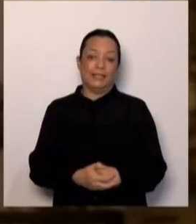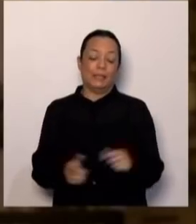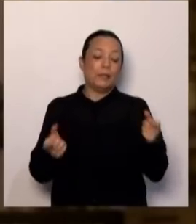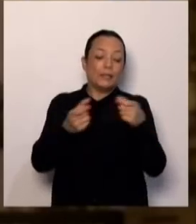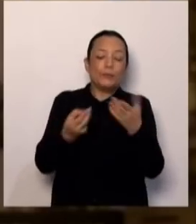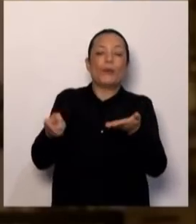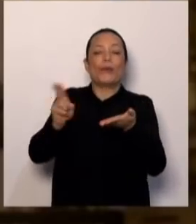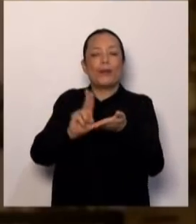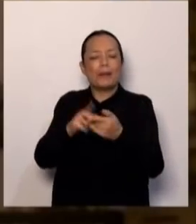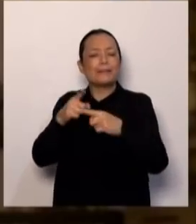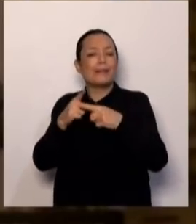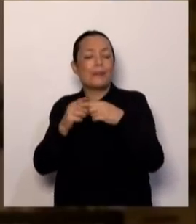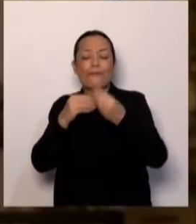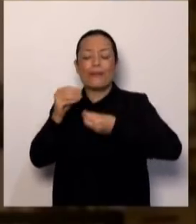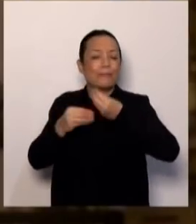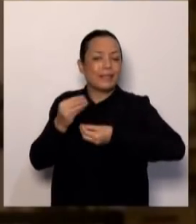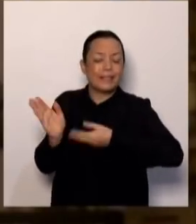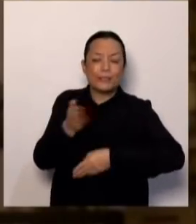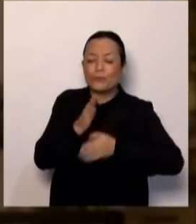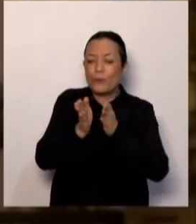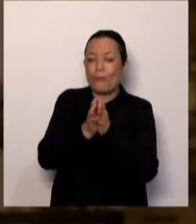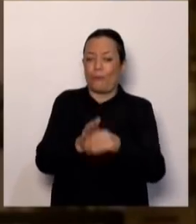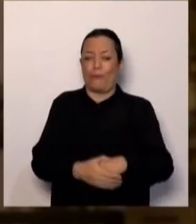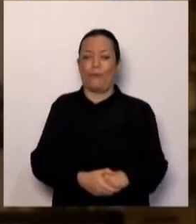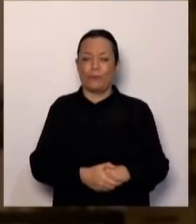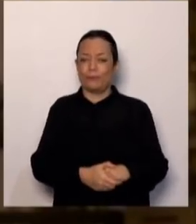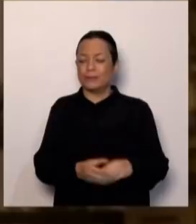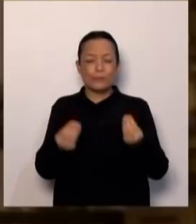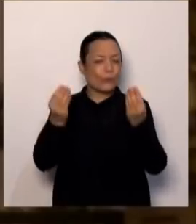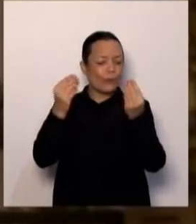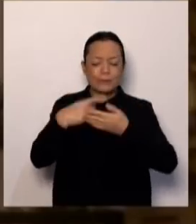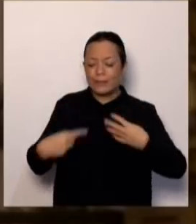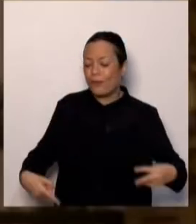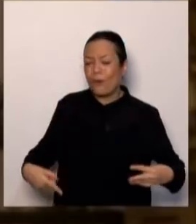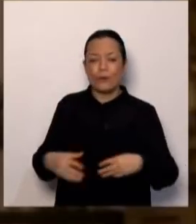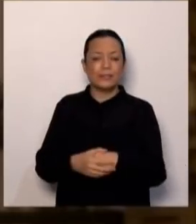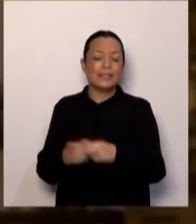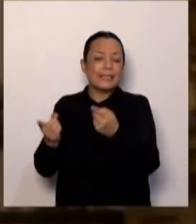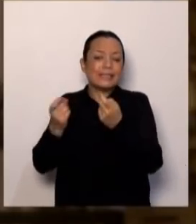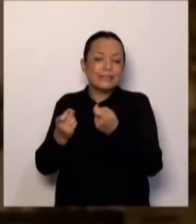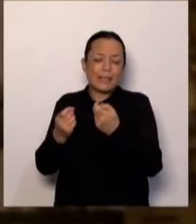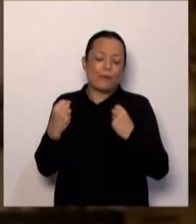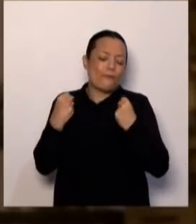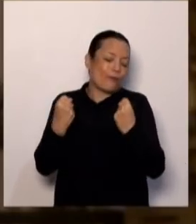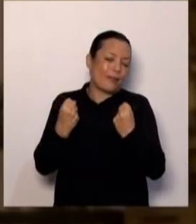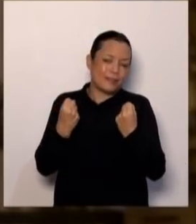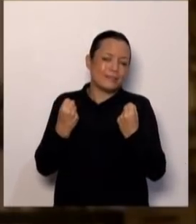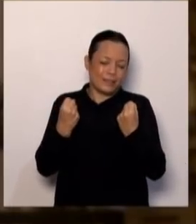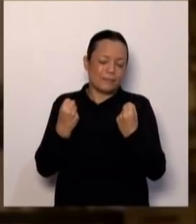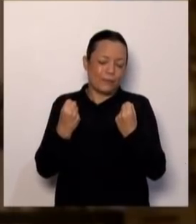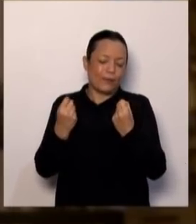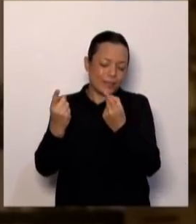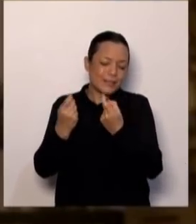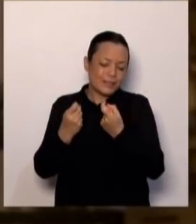nuevo y celebrar en familia tantas cosas y también fortalecernos en